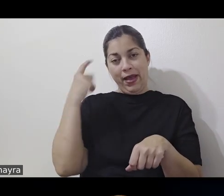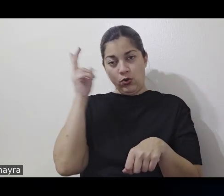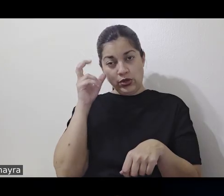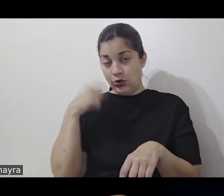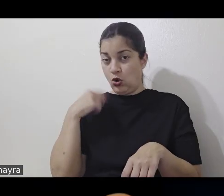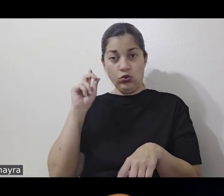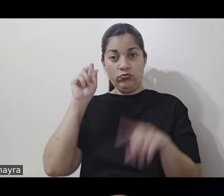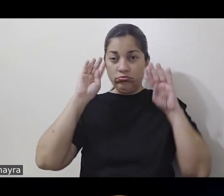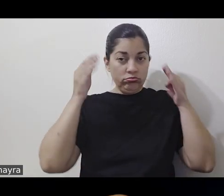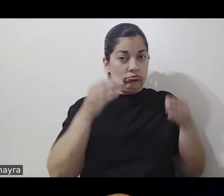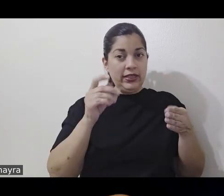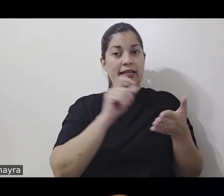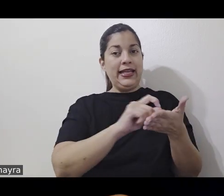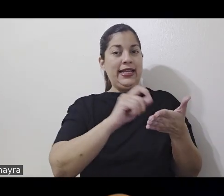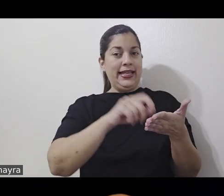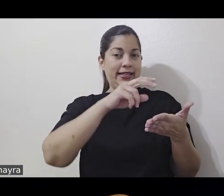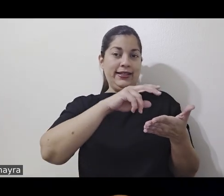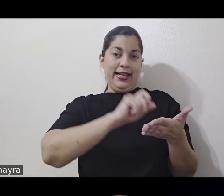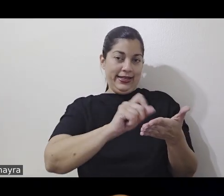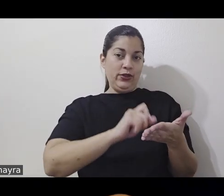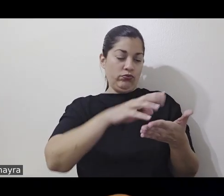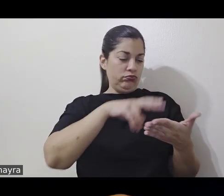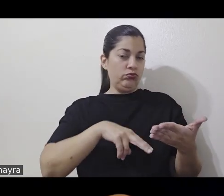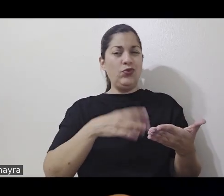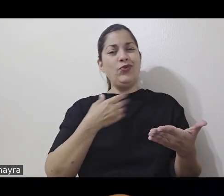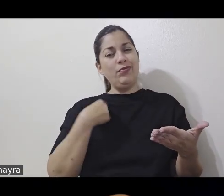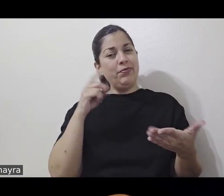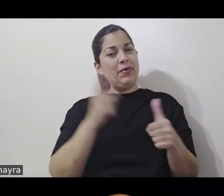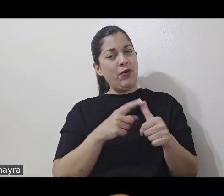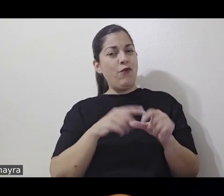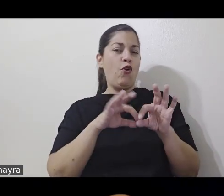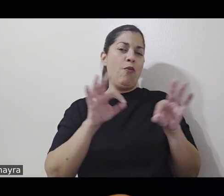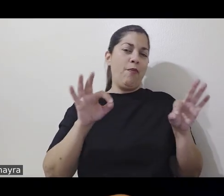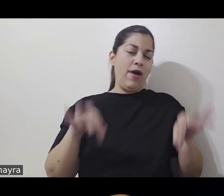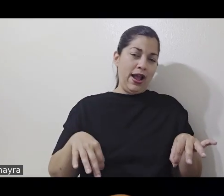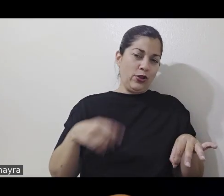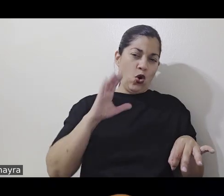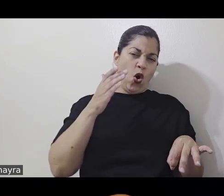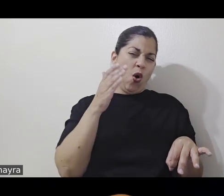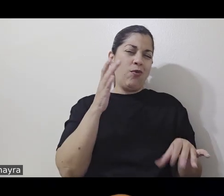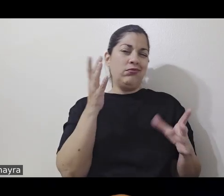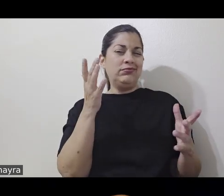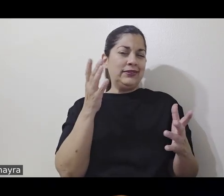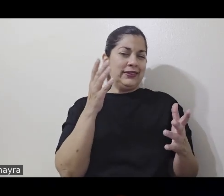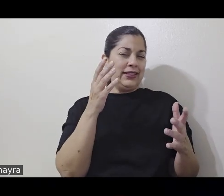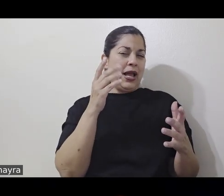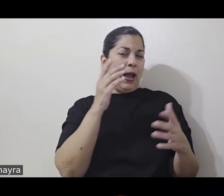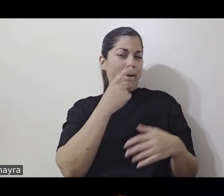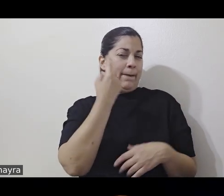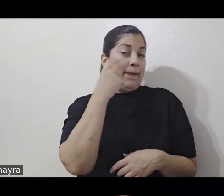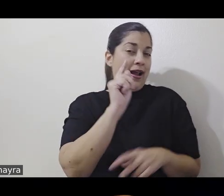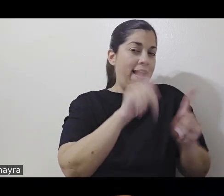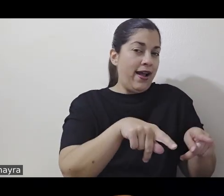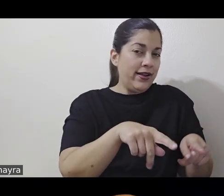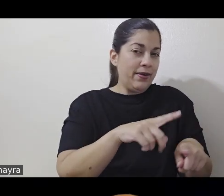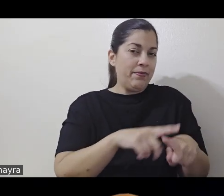tú ves casi siempre como un formato que es como si fuera dirigido a alguien y al final la firma a alguien. Pero lo más interesante de las